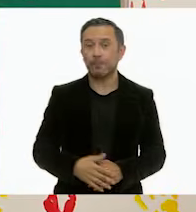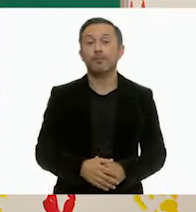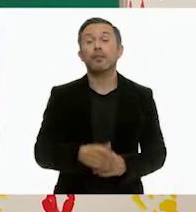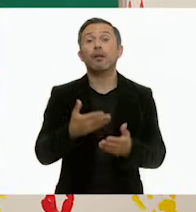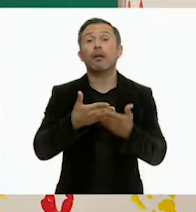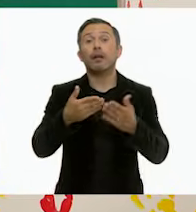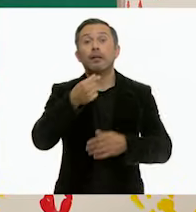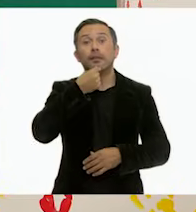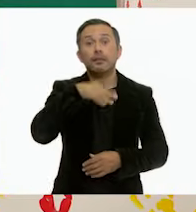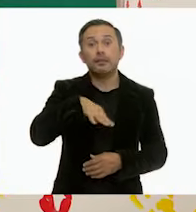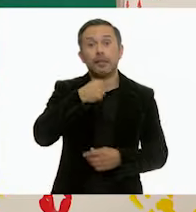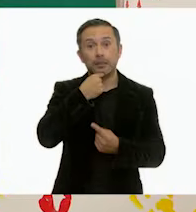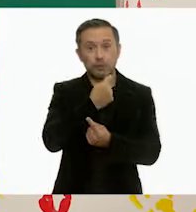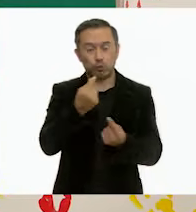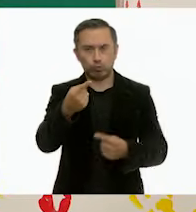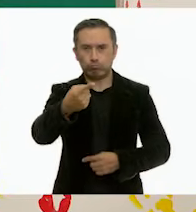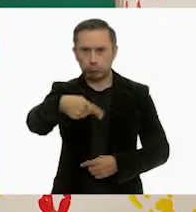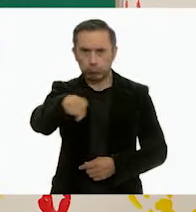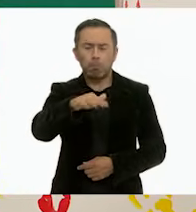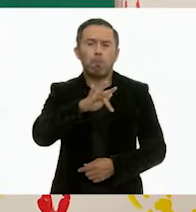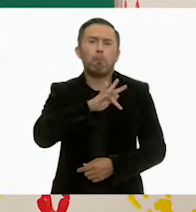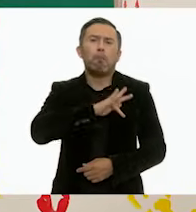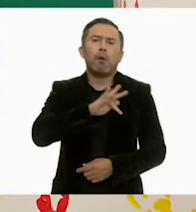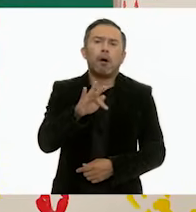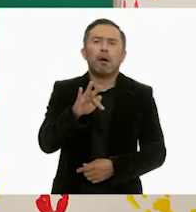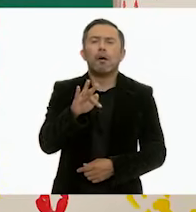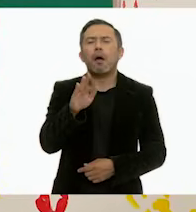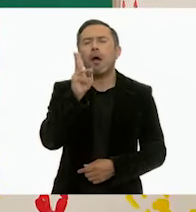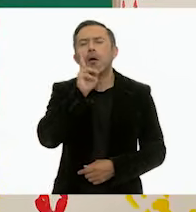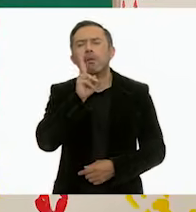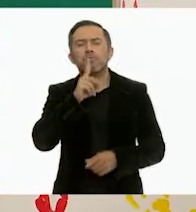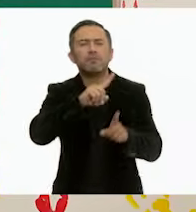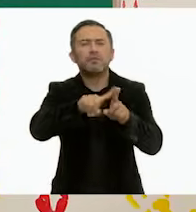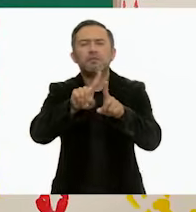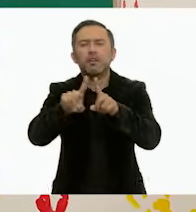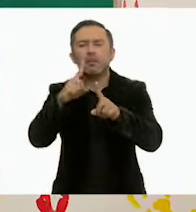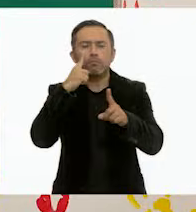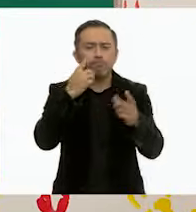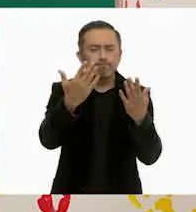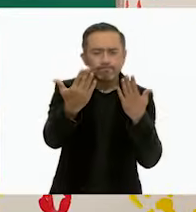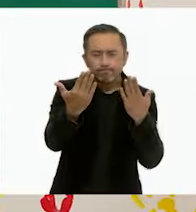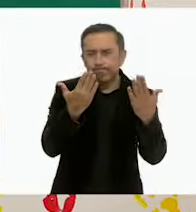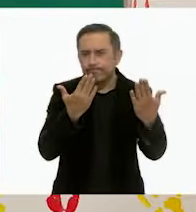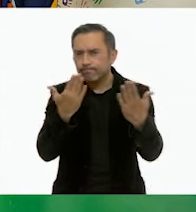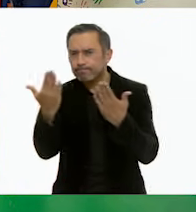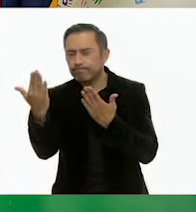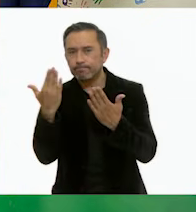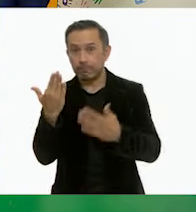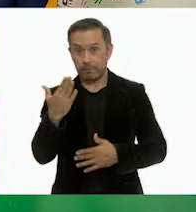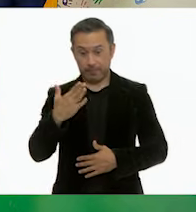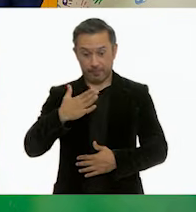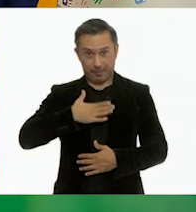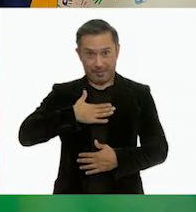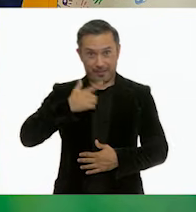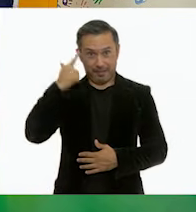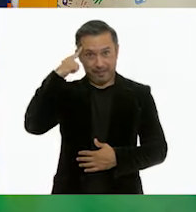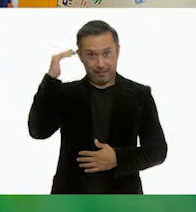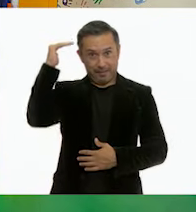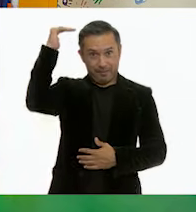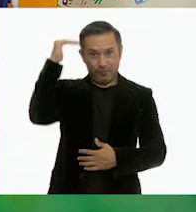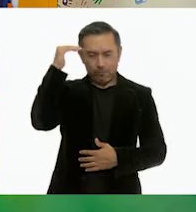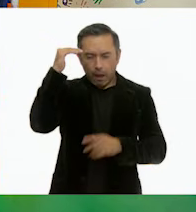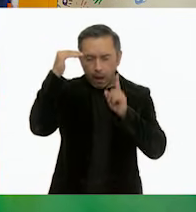y niños, pueden realizar diferentes comparaciones en relación a su